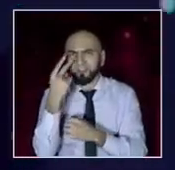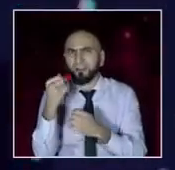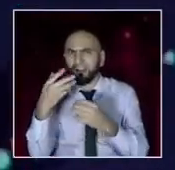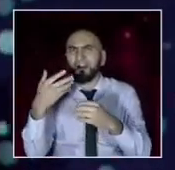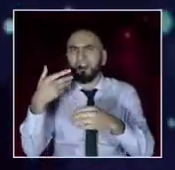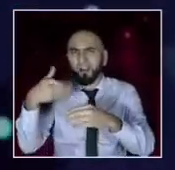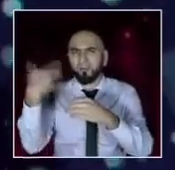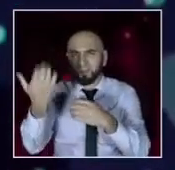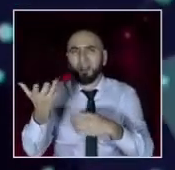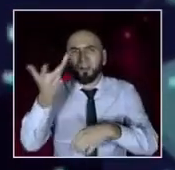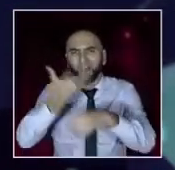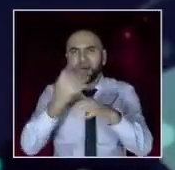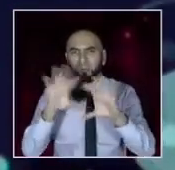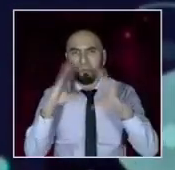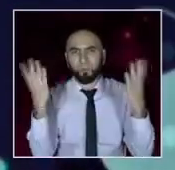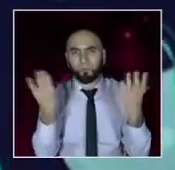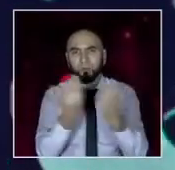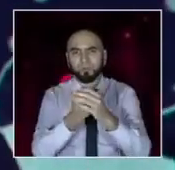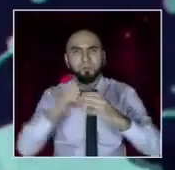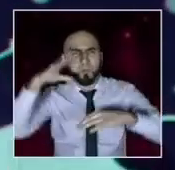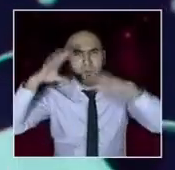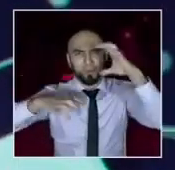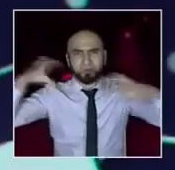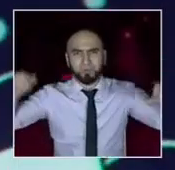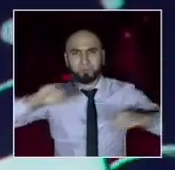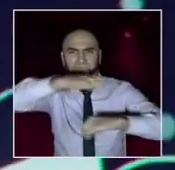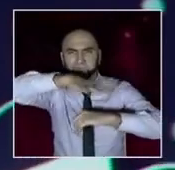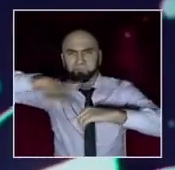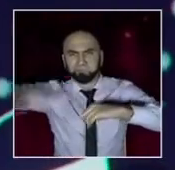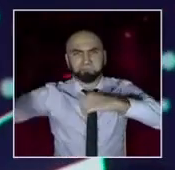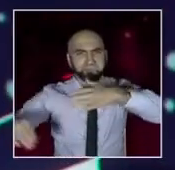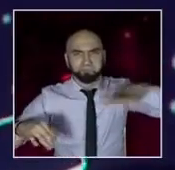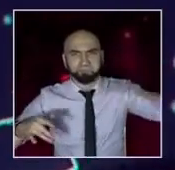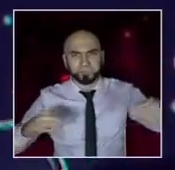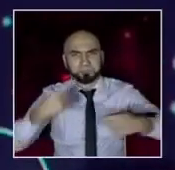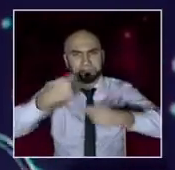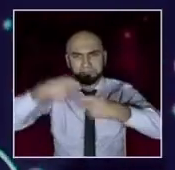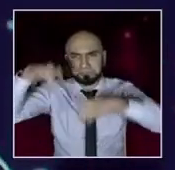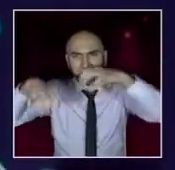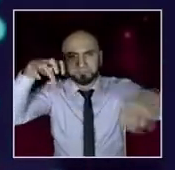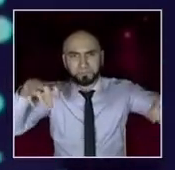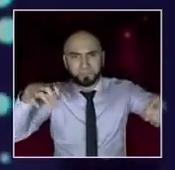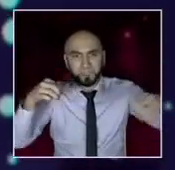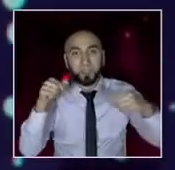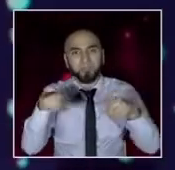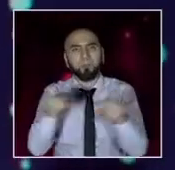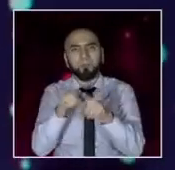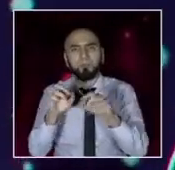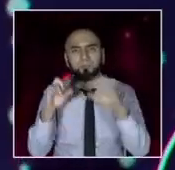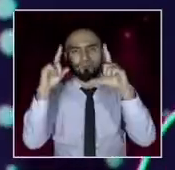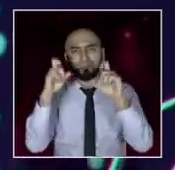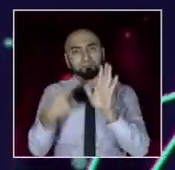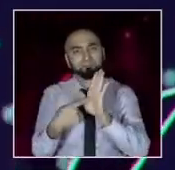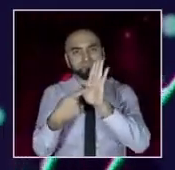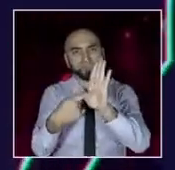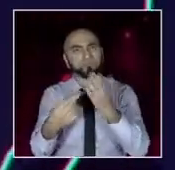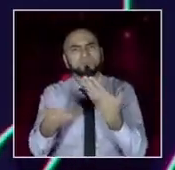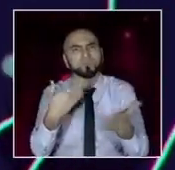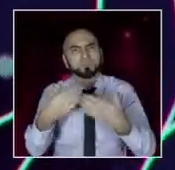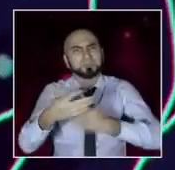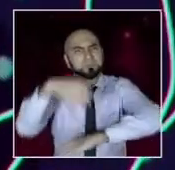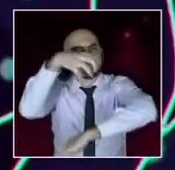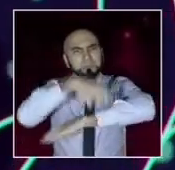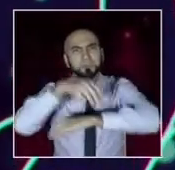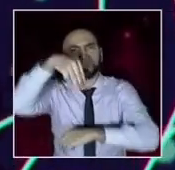like montañas y océanos y piedras. Y esto es una foto de la región de Magallanes